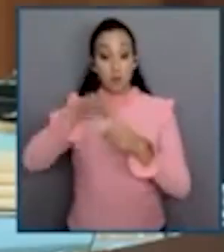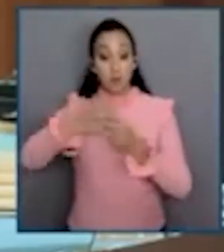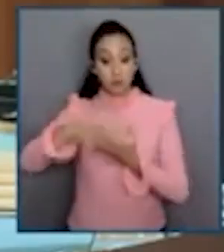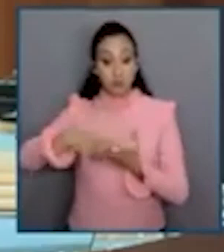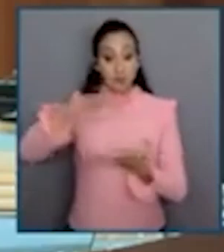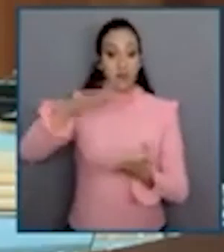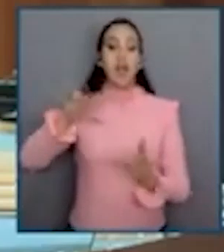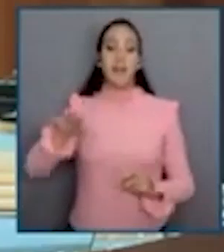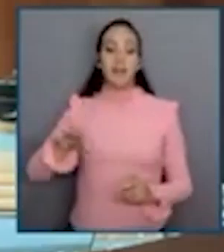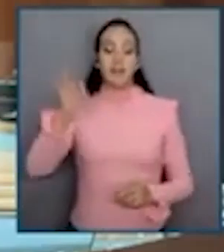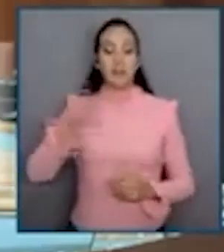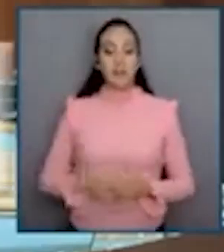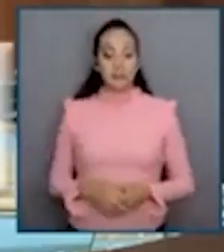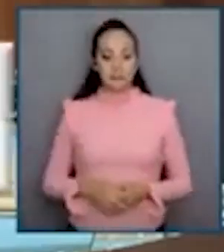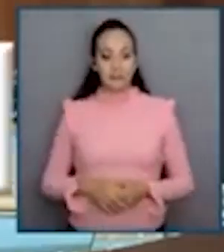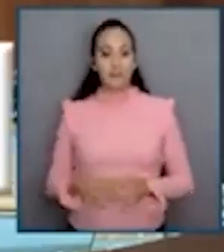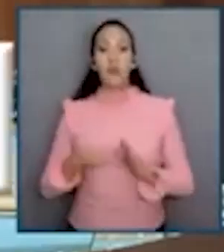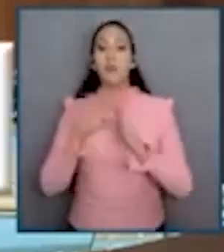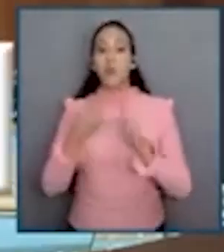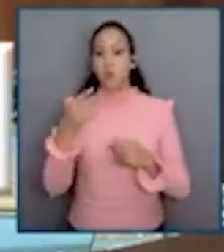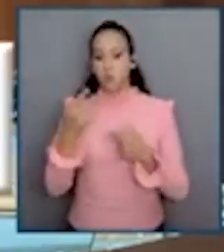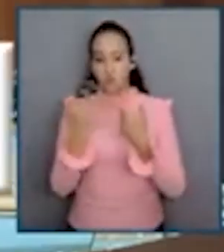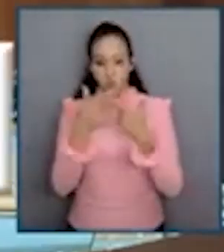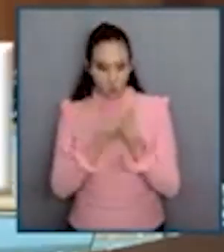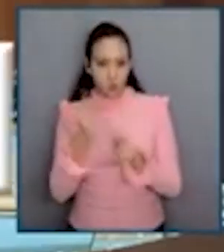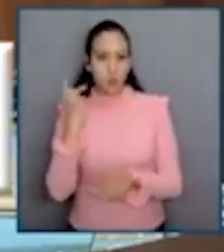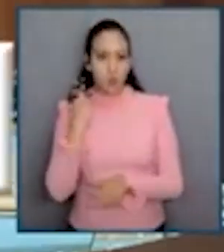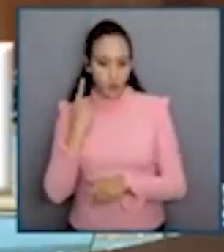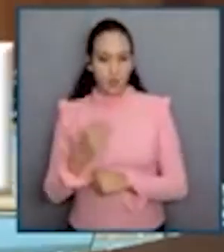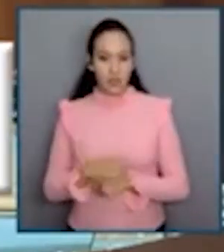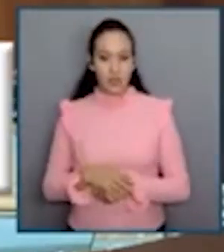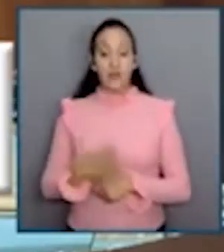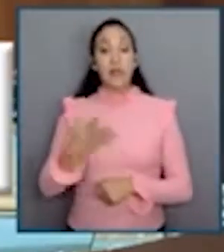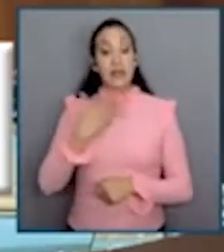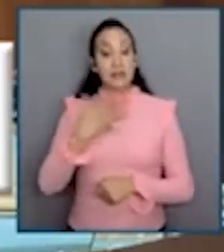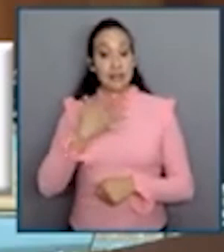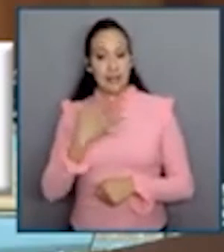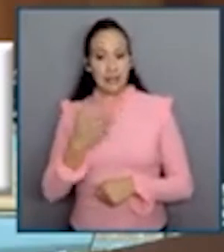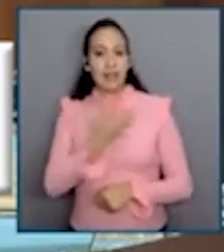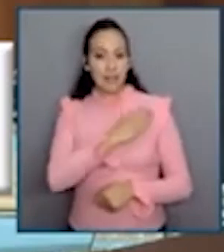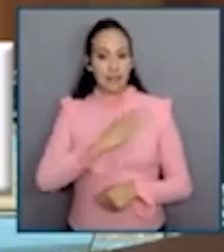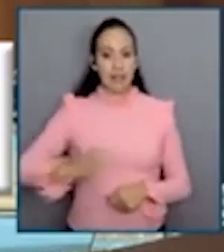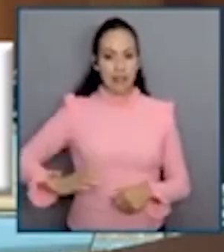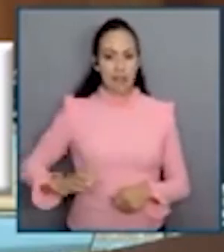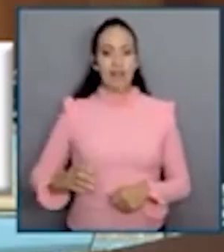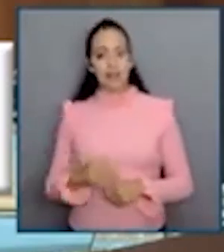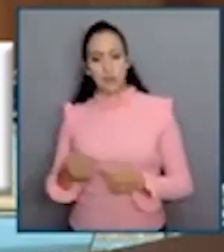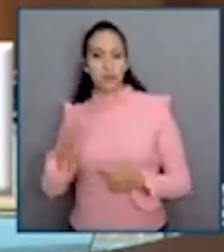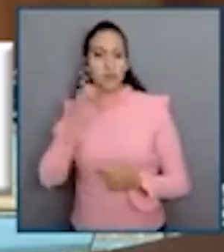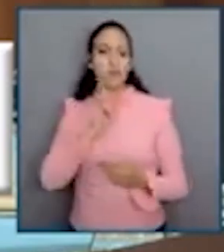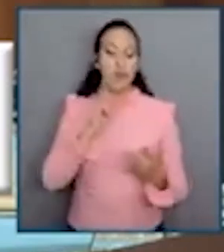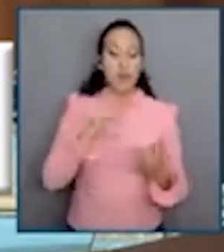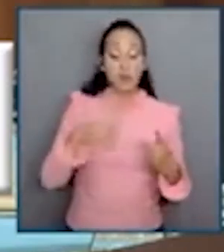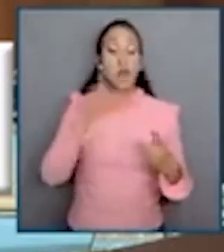Define que si a un partido le corresponde una o más diputaciones de candidatas pero no hay mujeres en las listas de